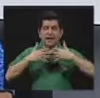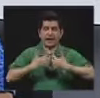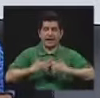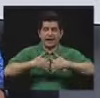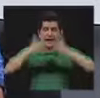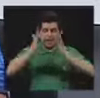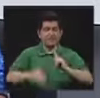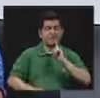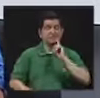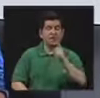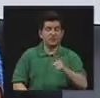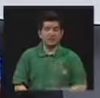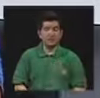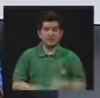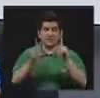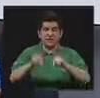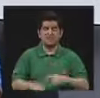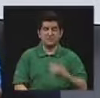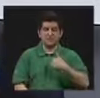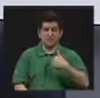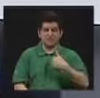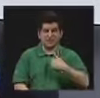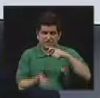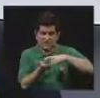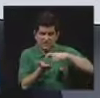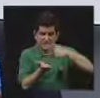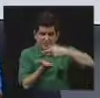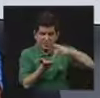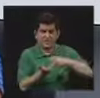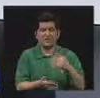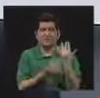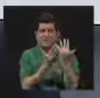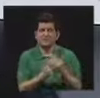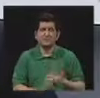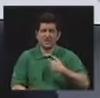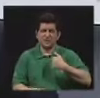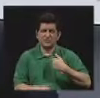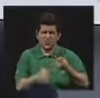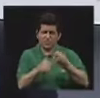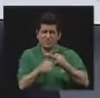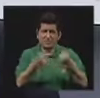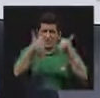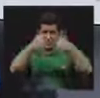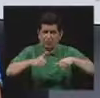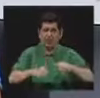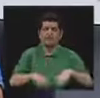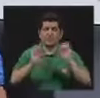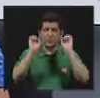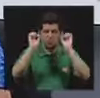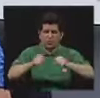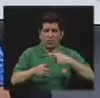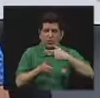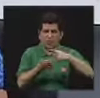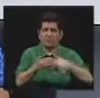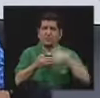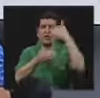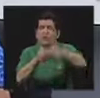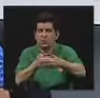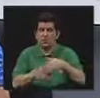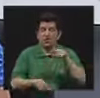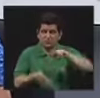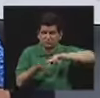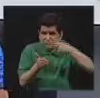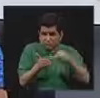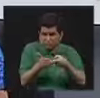un empresario decirle a sus acreedores, esperen un momentito, voy a entrar en un convenio preventivo para poderles pagar. De eso se